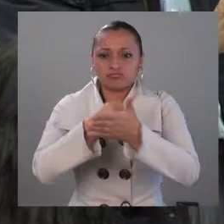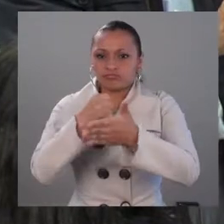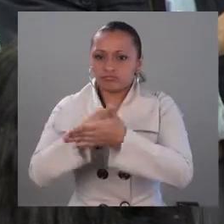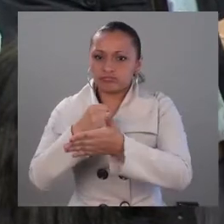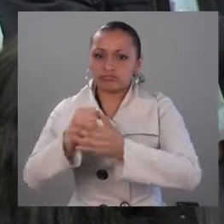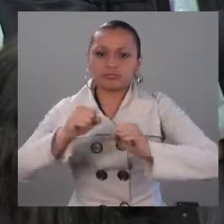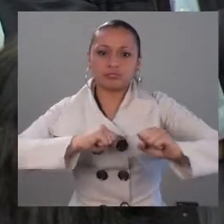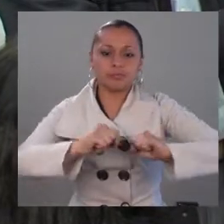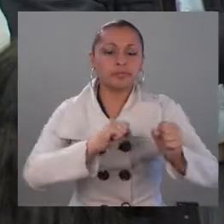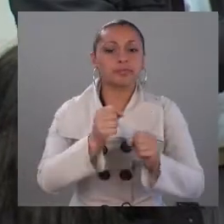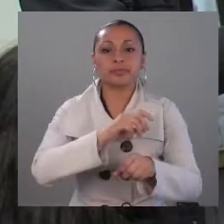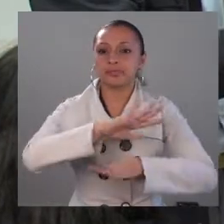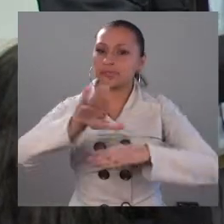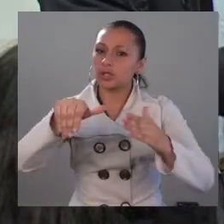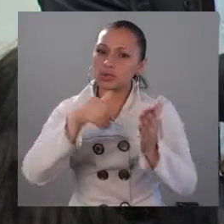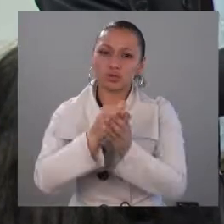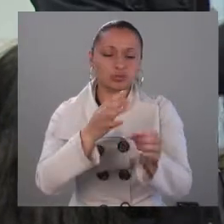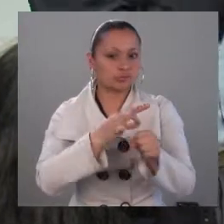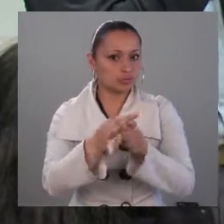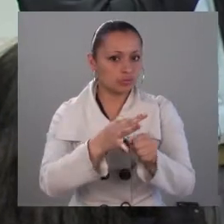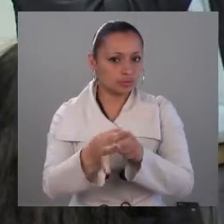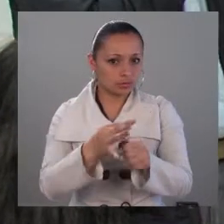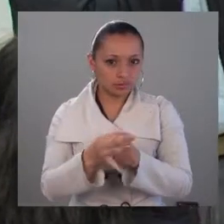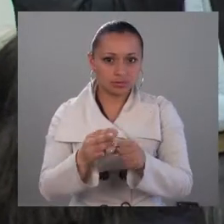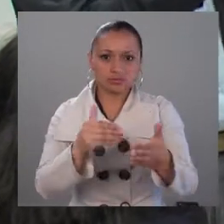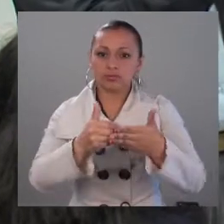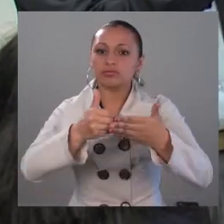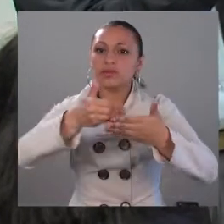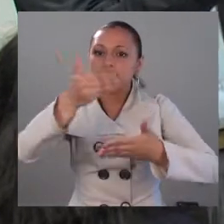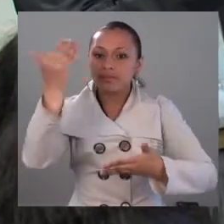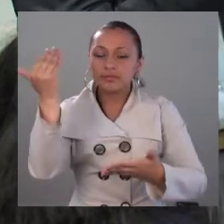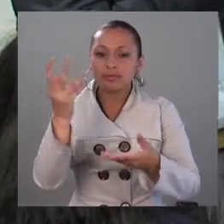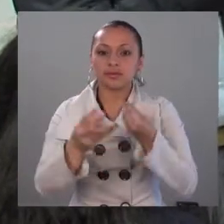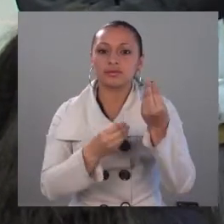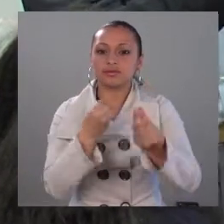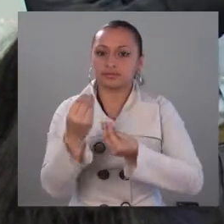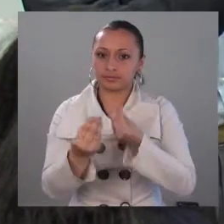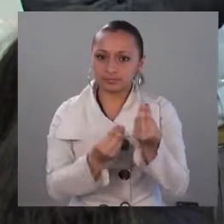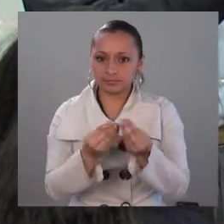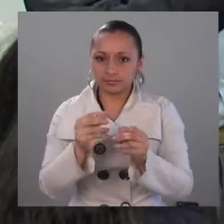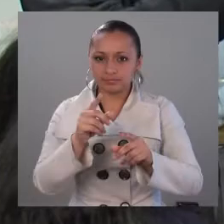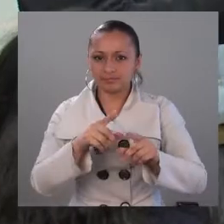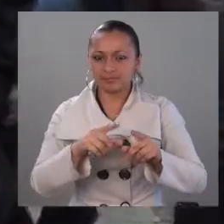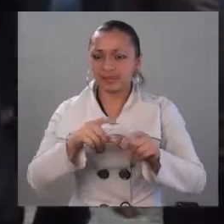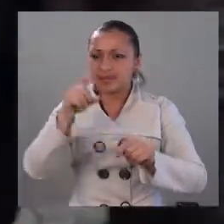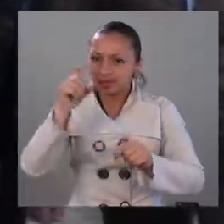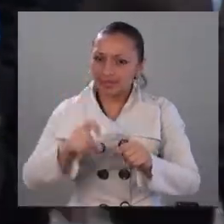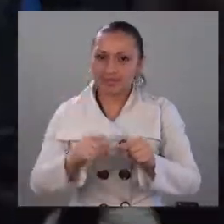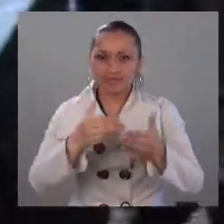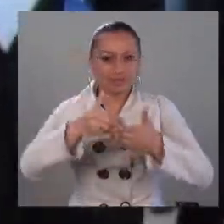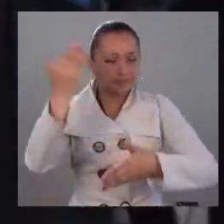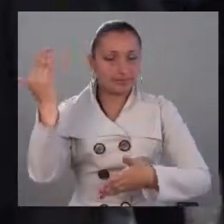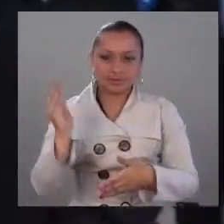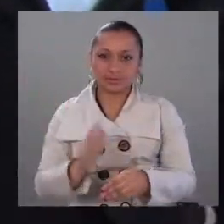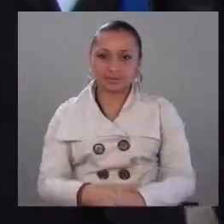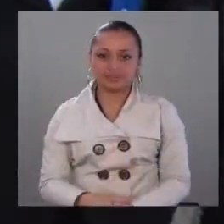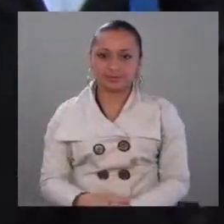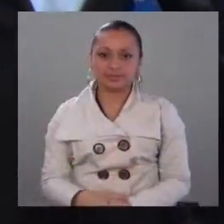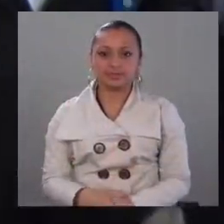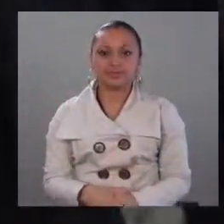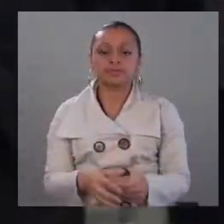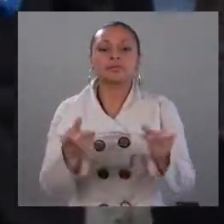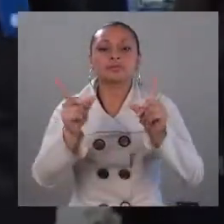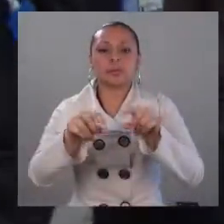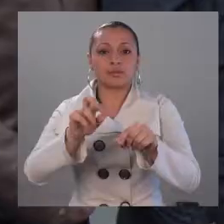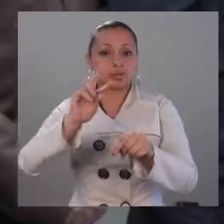que todos los campesinos comiencen a utilizar en alguna forma estos kioscos. De igual